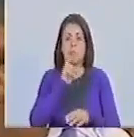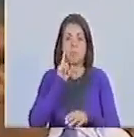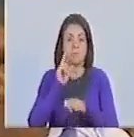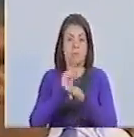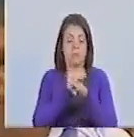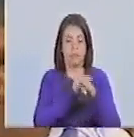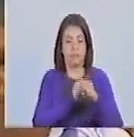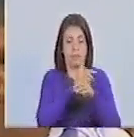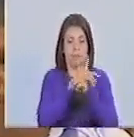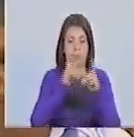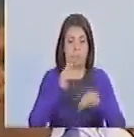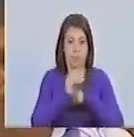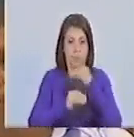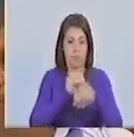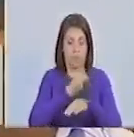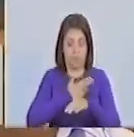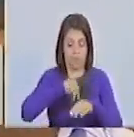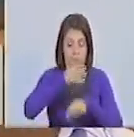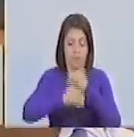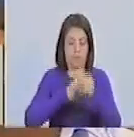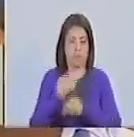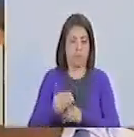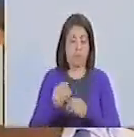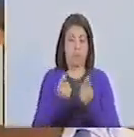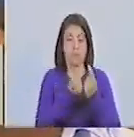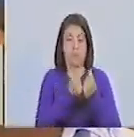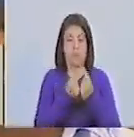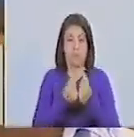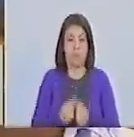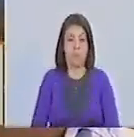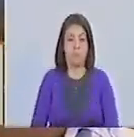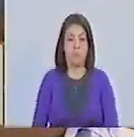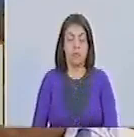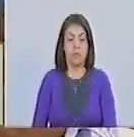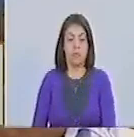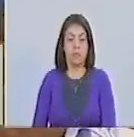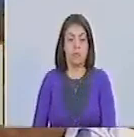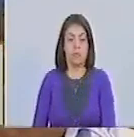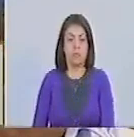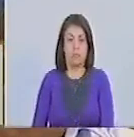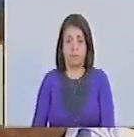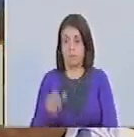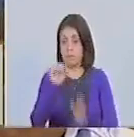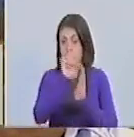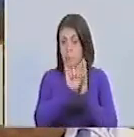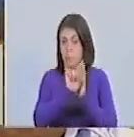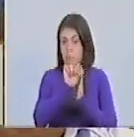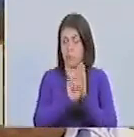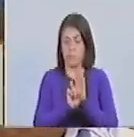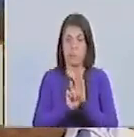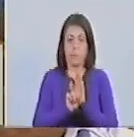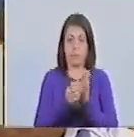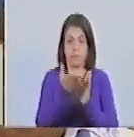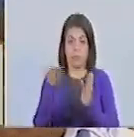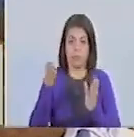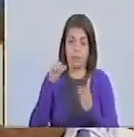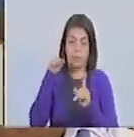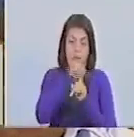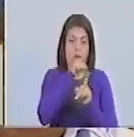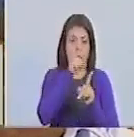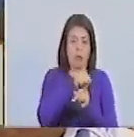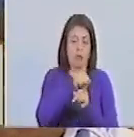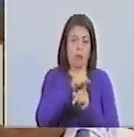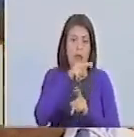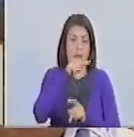sino para llevarse nuestra riqueza. Un emblema de ello y de esas luchas fue